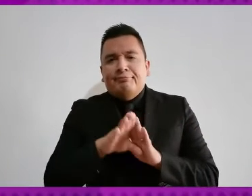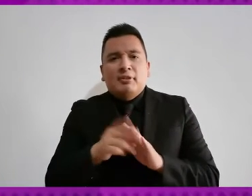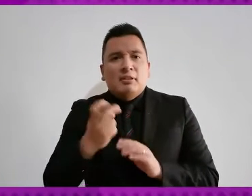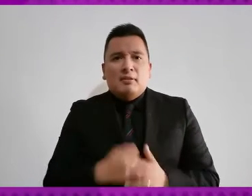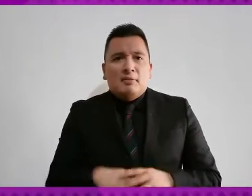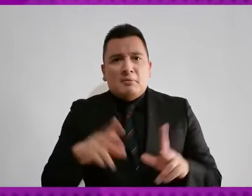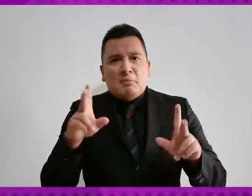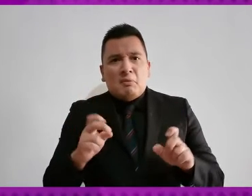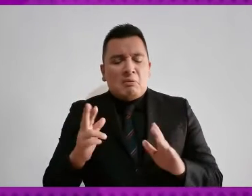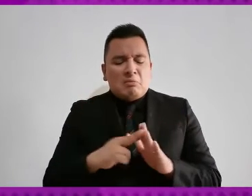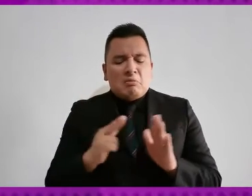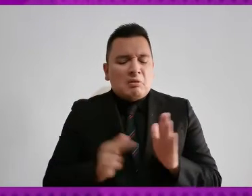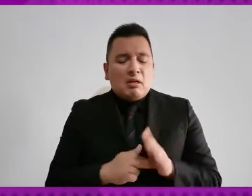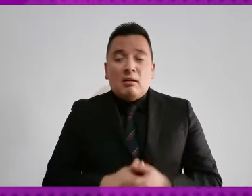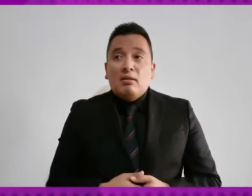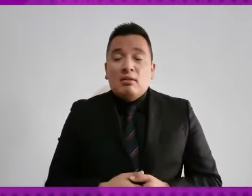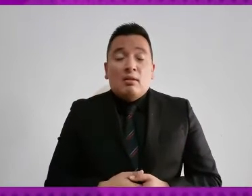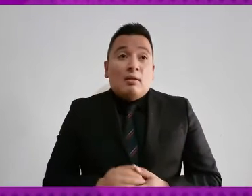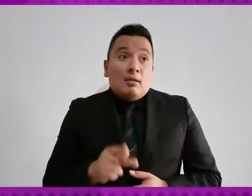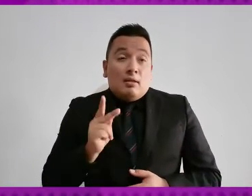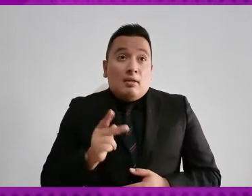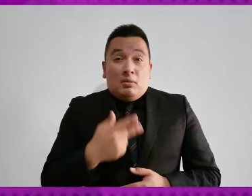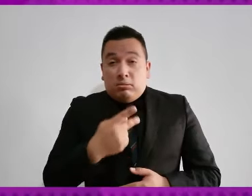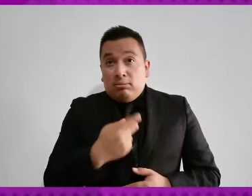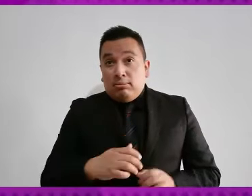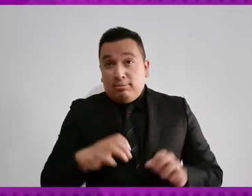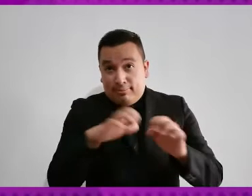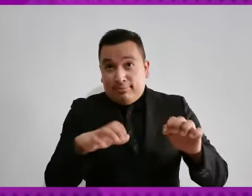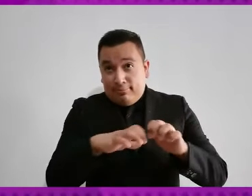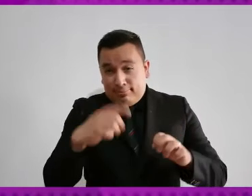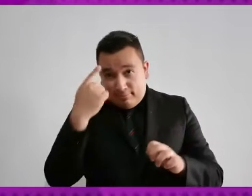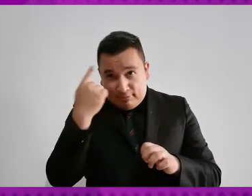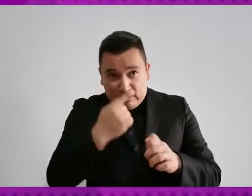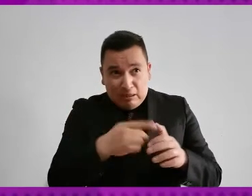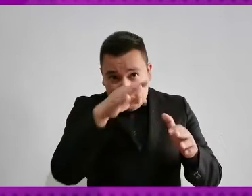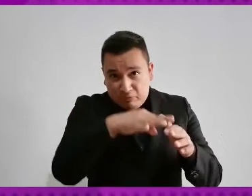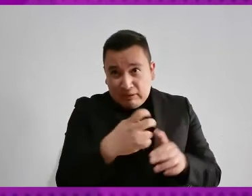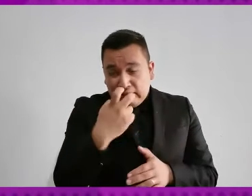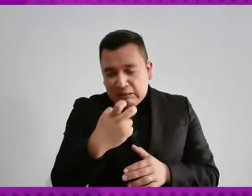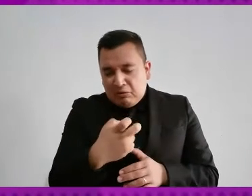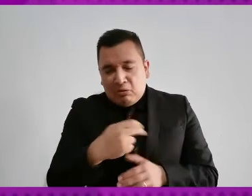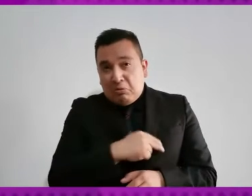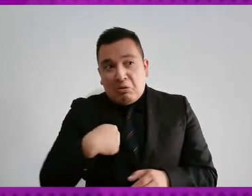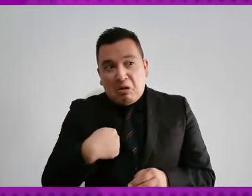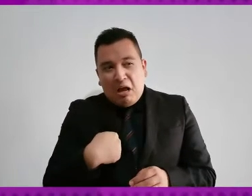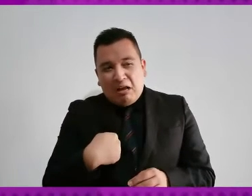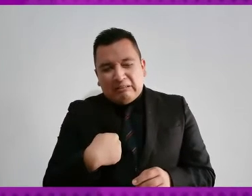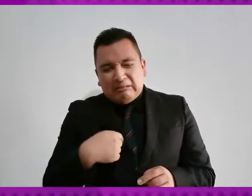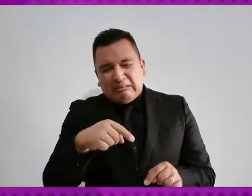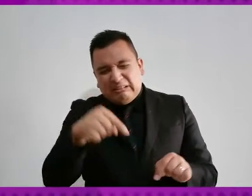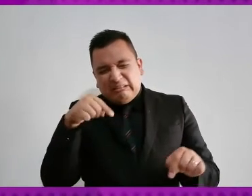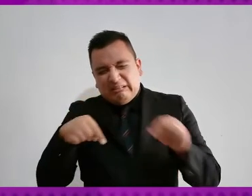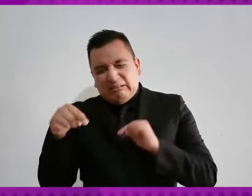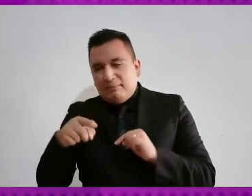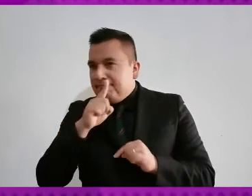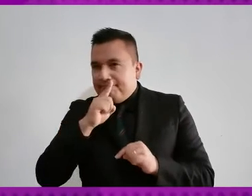este tema de la reglamentación, pero sin lugar a dudas, la urna electrónica, yo diría, creo que ya no podríamos dar marcha atrás. Al contrario, tendremos